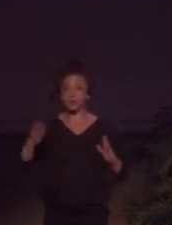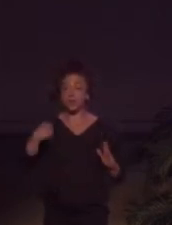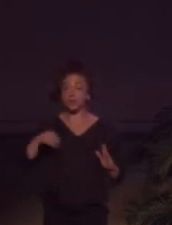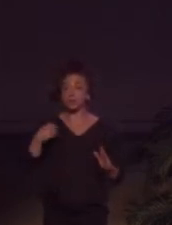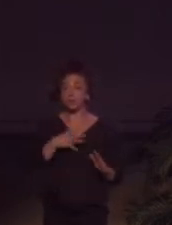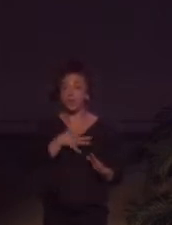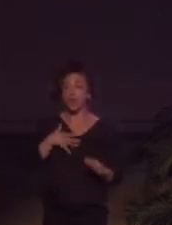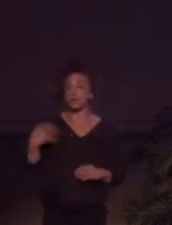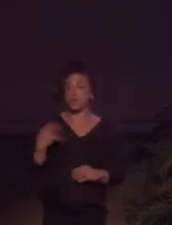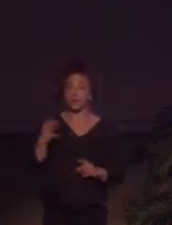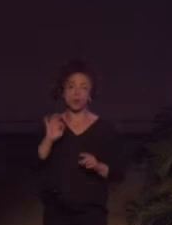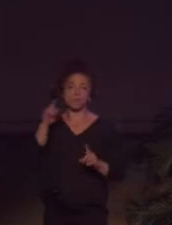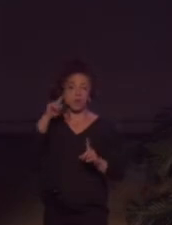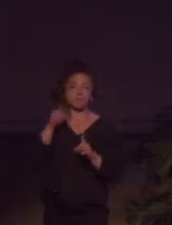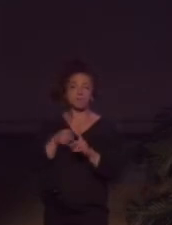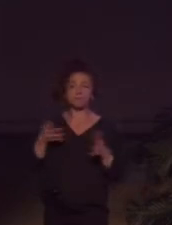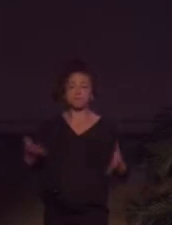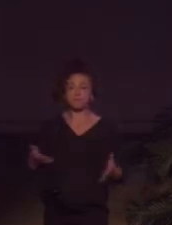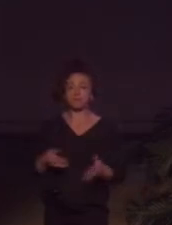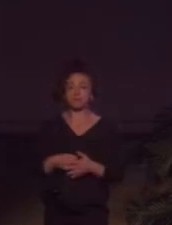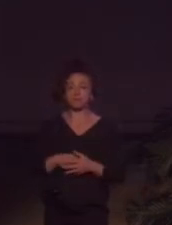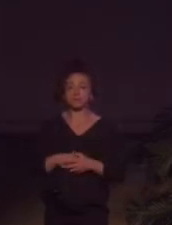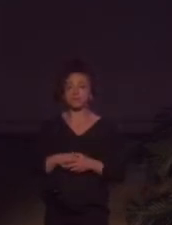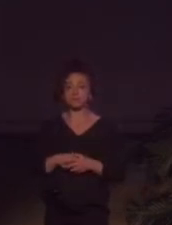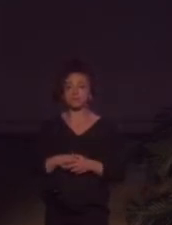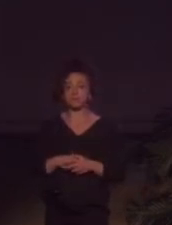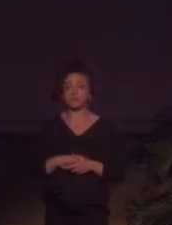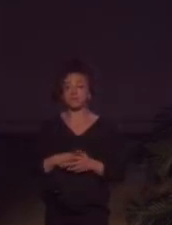revista, el objetivo que pretendíamos era,